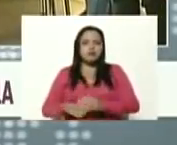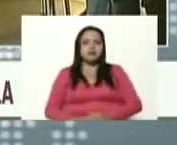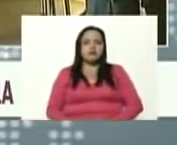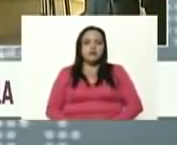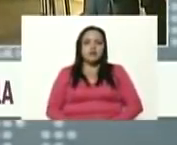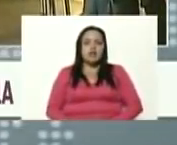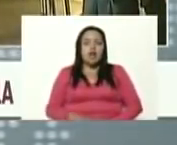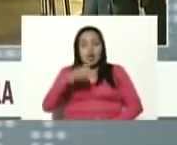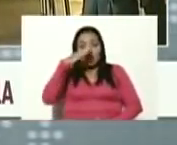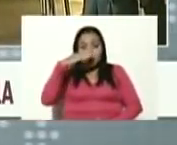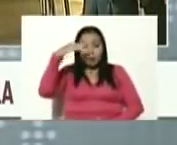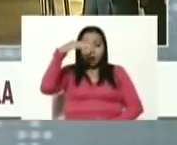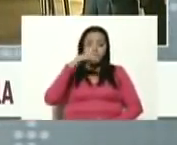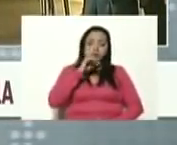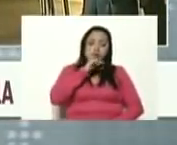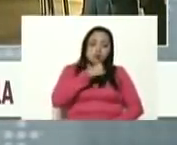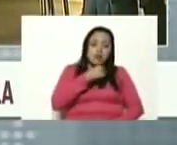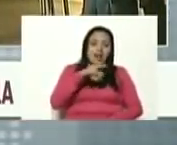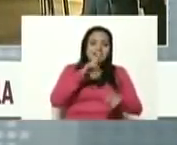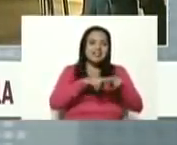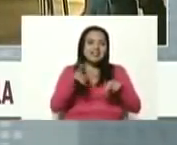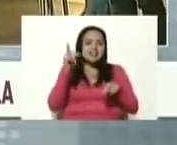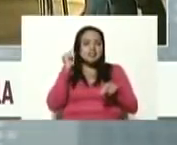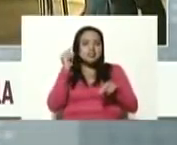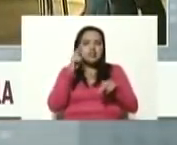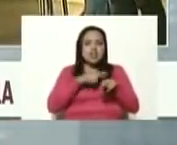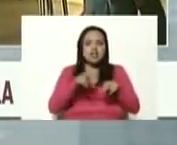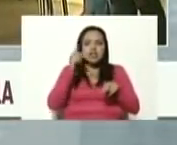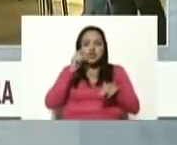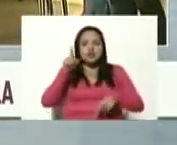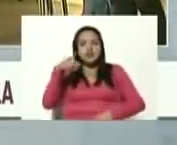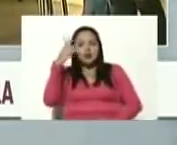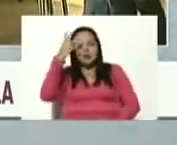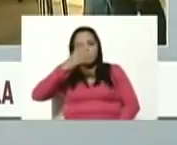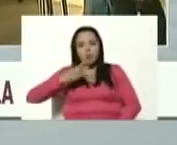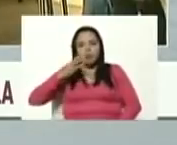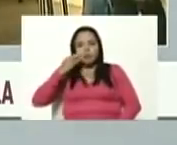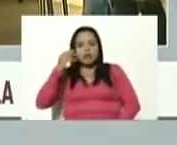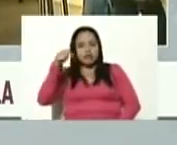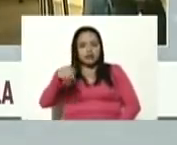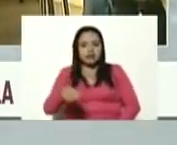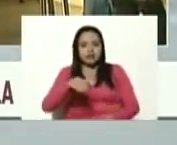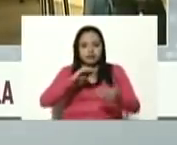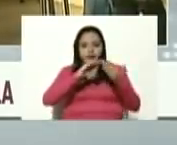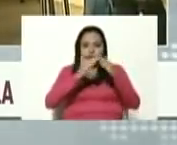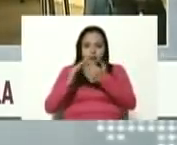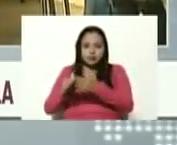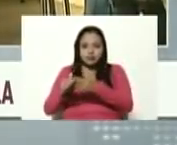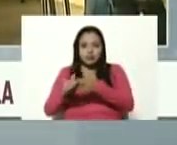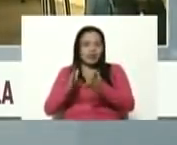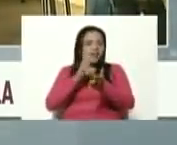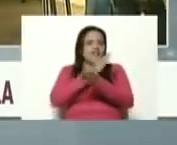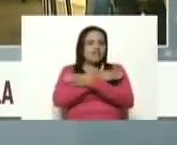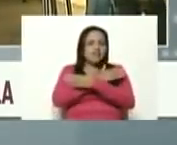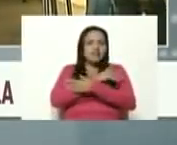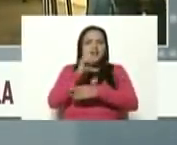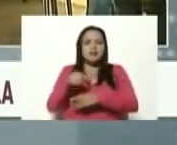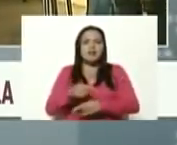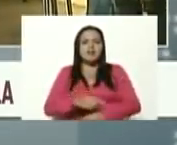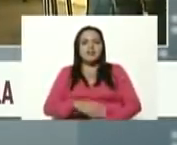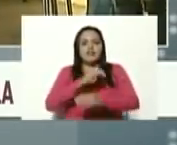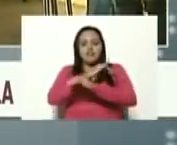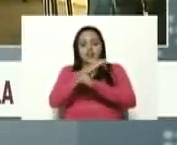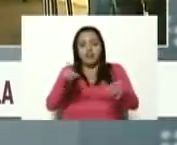nuestros adultos mayores, a nuestros niños, a nuestras niñas y a la juventud. Así que desde acá, desde Los Sin Techo, muy feliz cumpleaños al movimiento